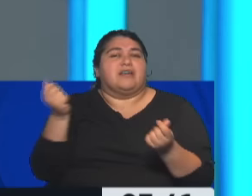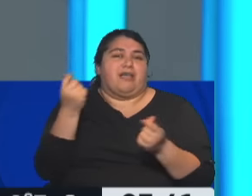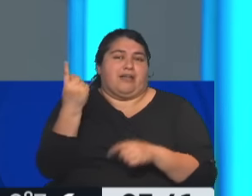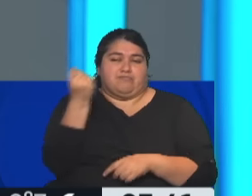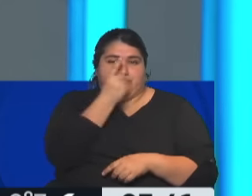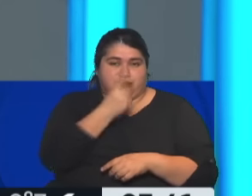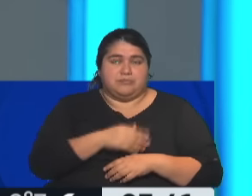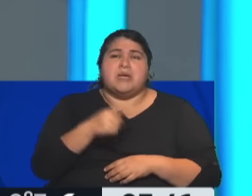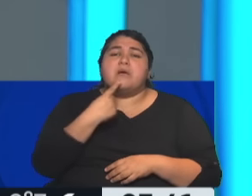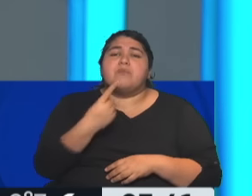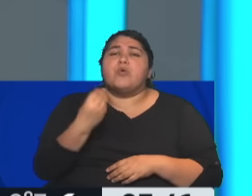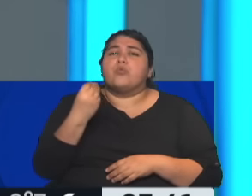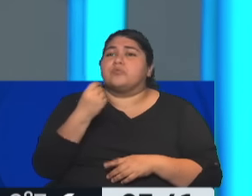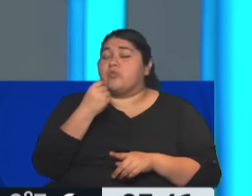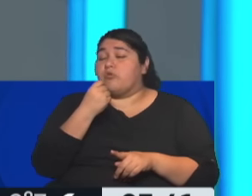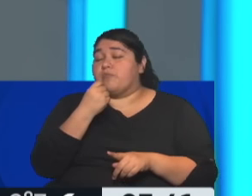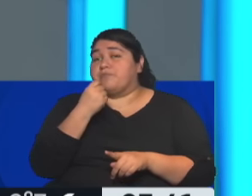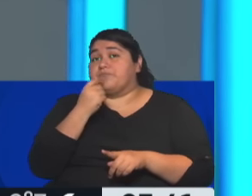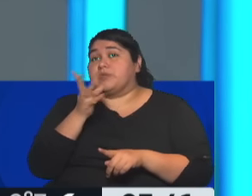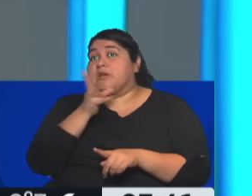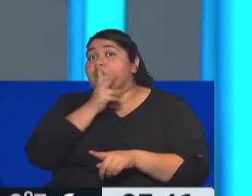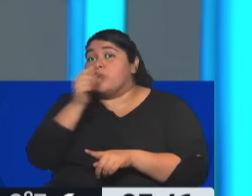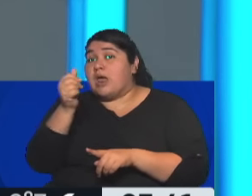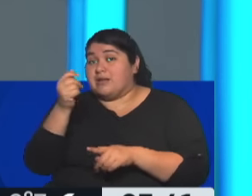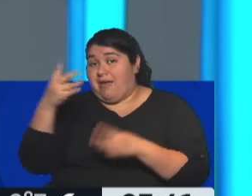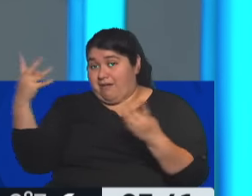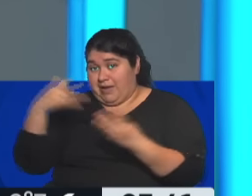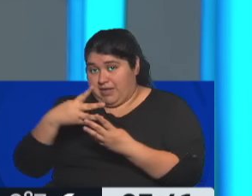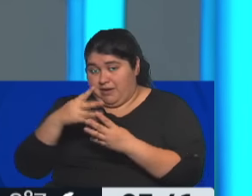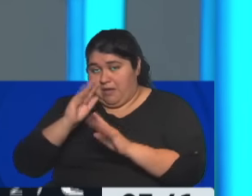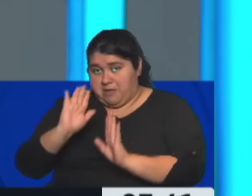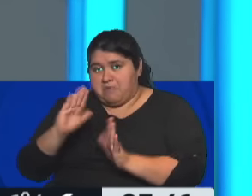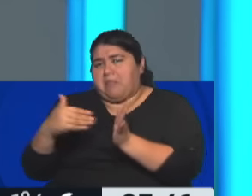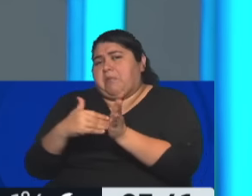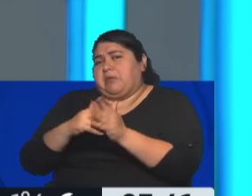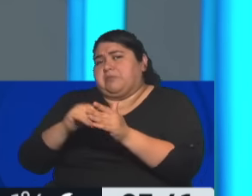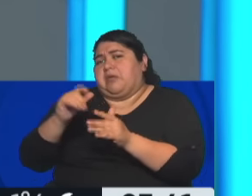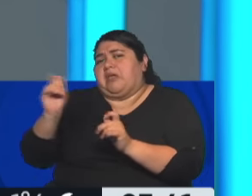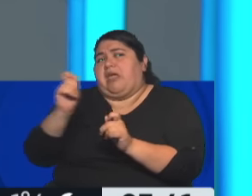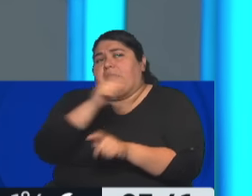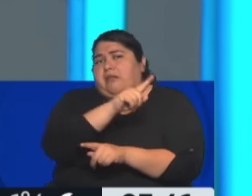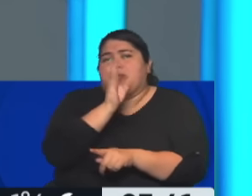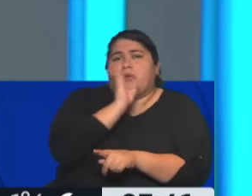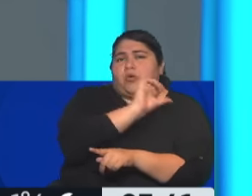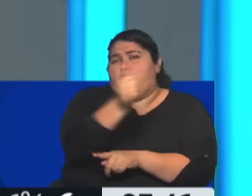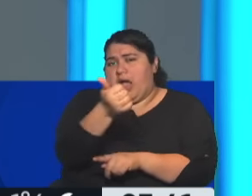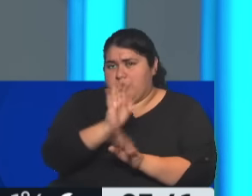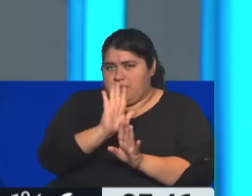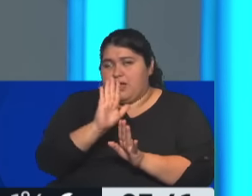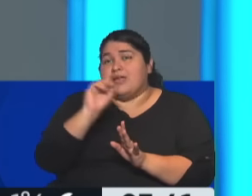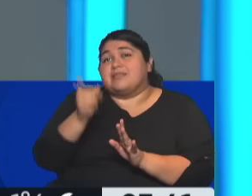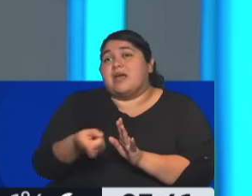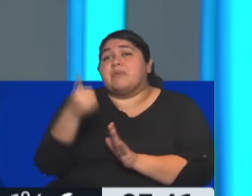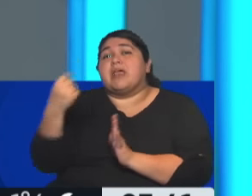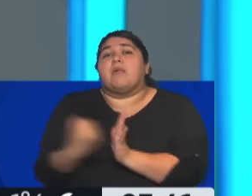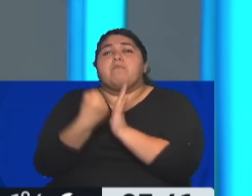puede llegar a cambiar algo en la guerra en Ucrania? Bueno, depende, por supuesto, quién gane en Estados Unidos y qué impacto también tiene en Rusia, sobre todo lo